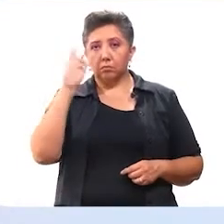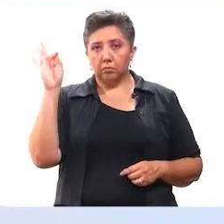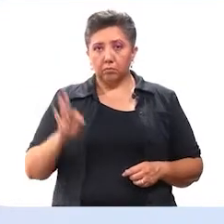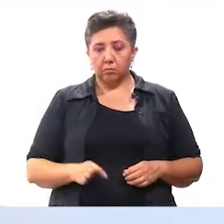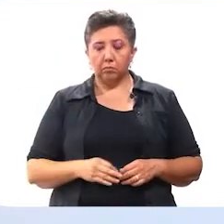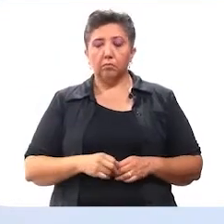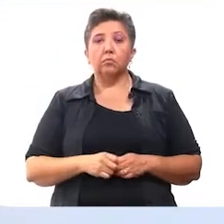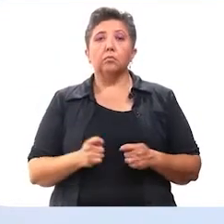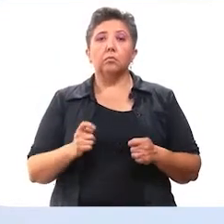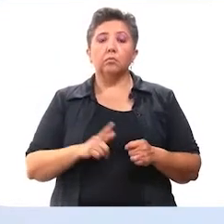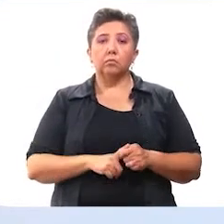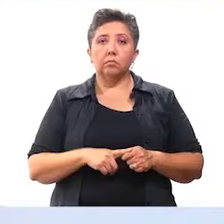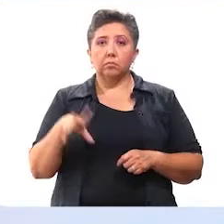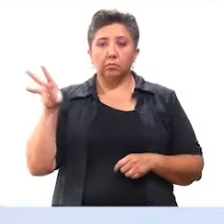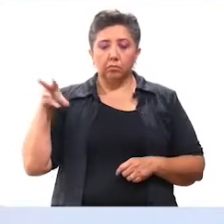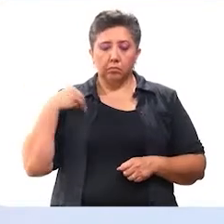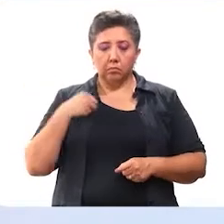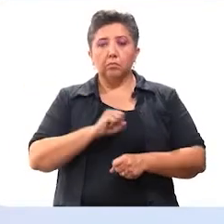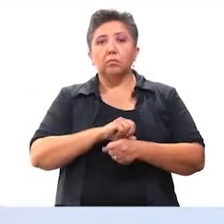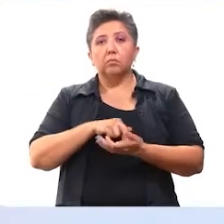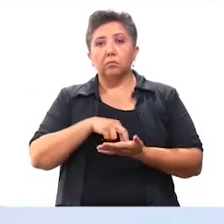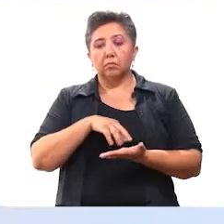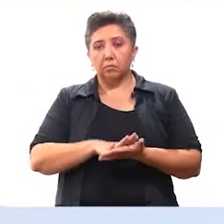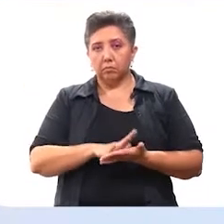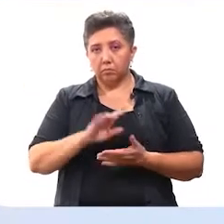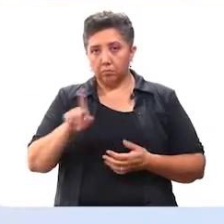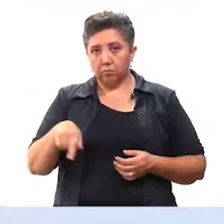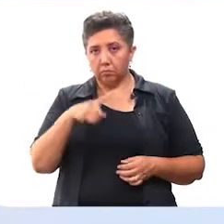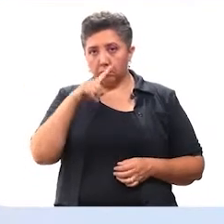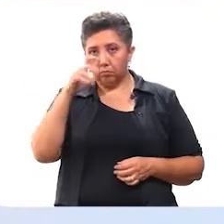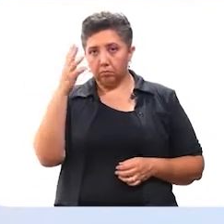93% del total de contagios registrados, que es